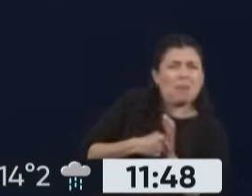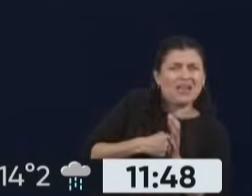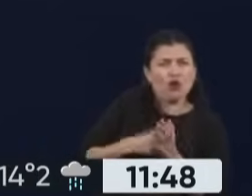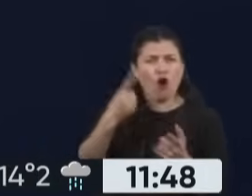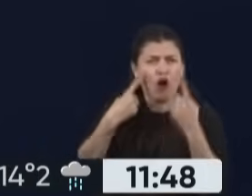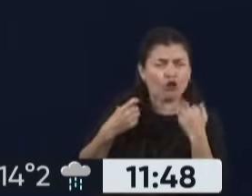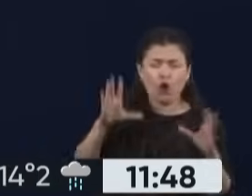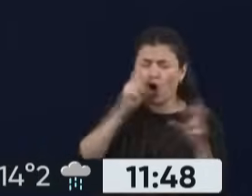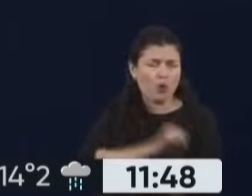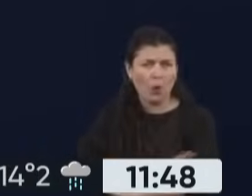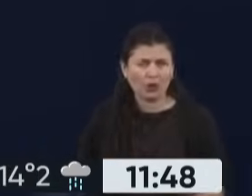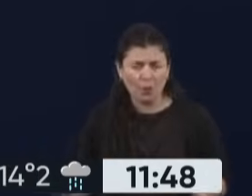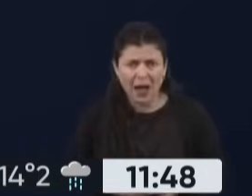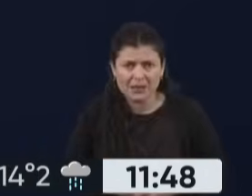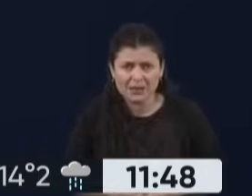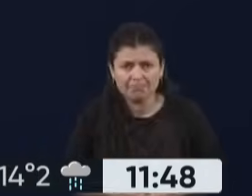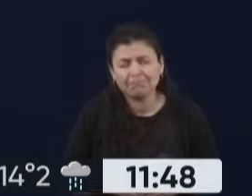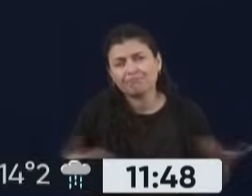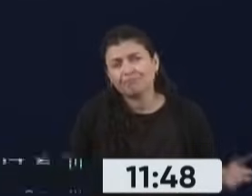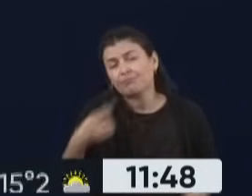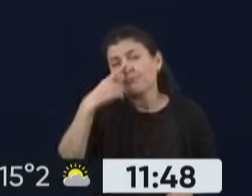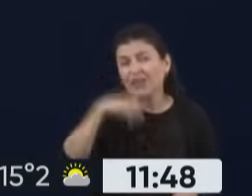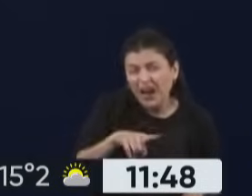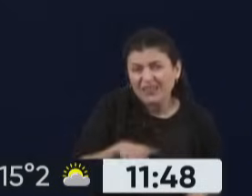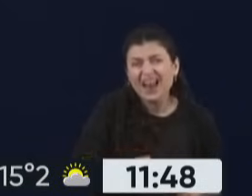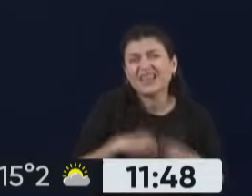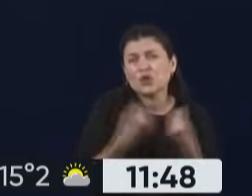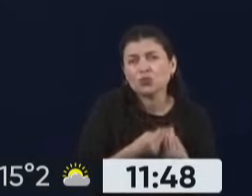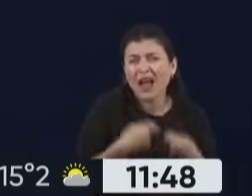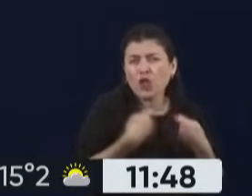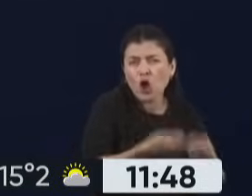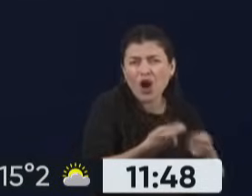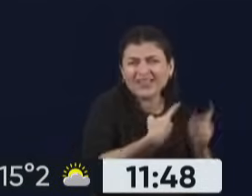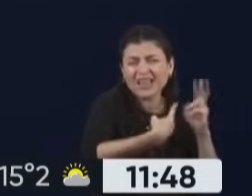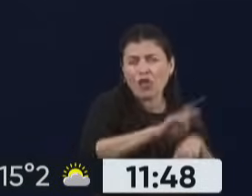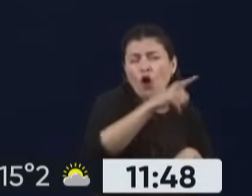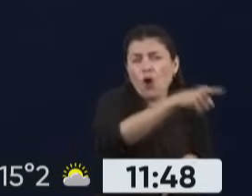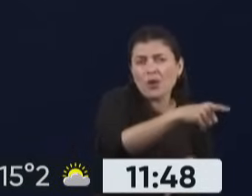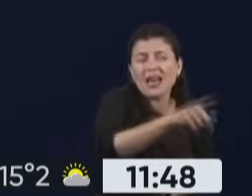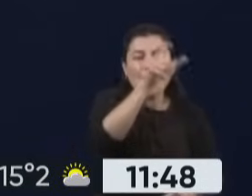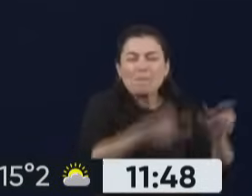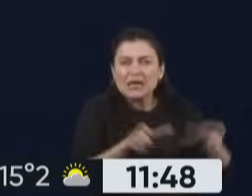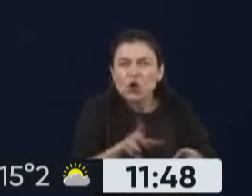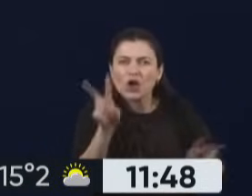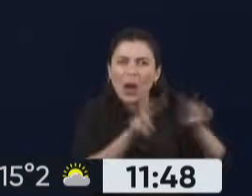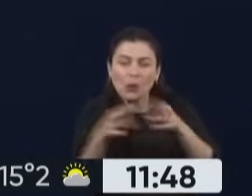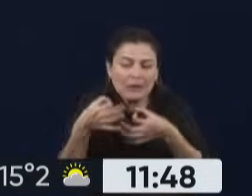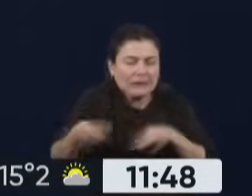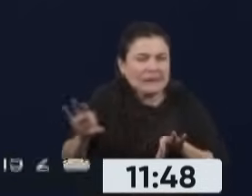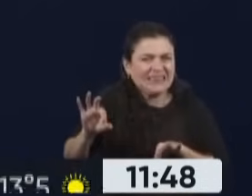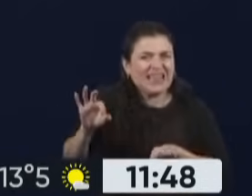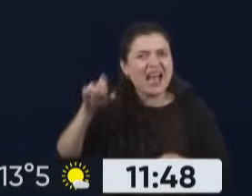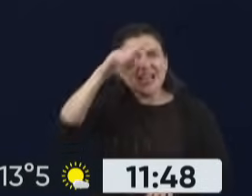¿en qué deriva esto? Gastamos más. Cada vez más gente se va a la informalidad, cada vez